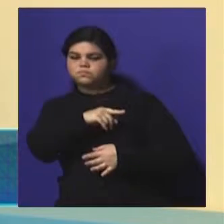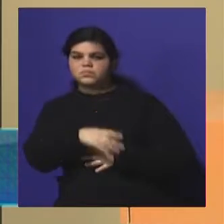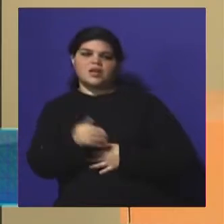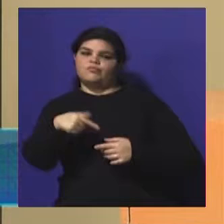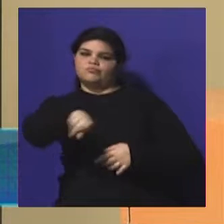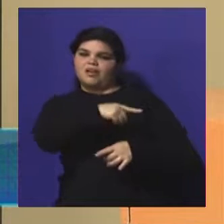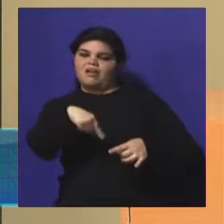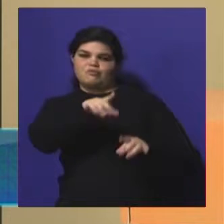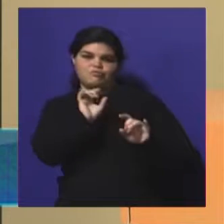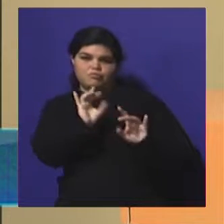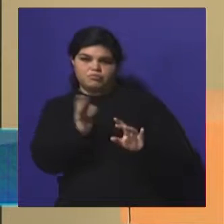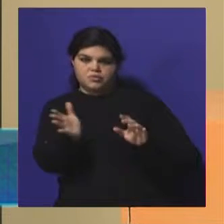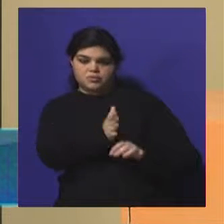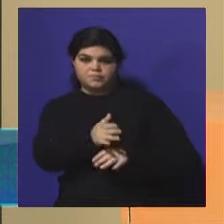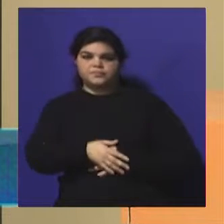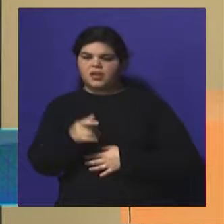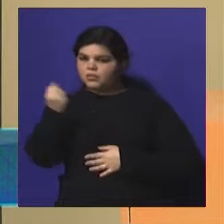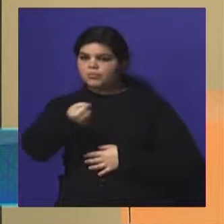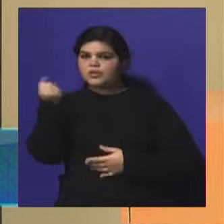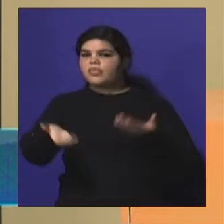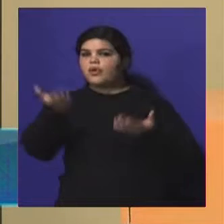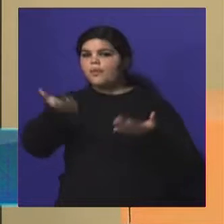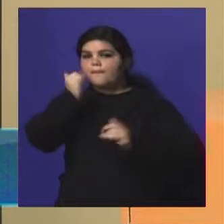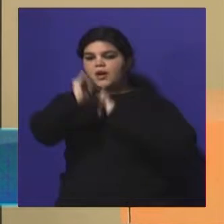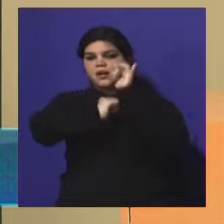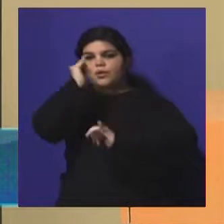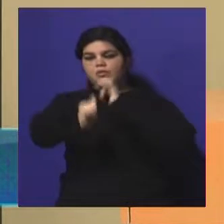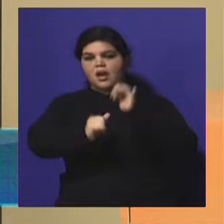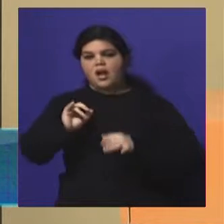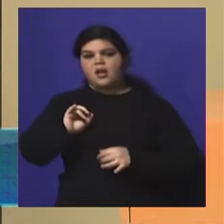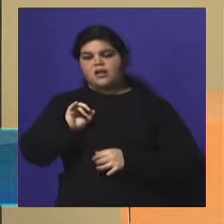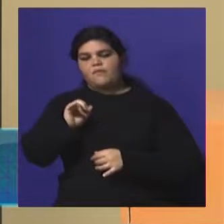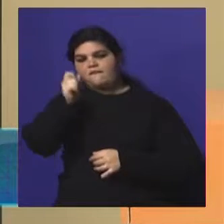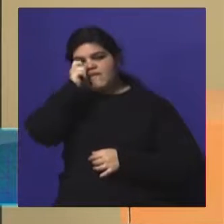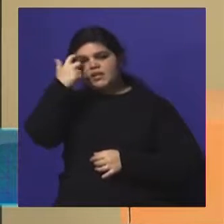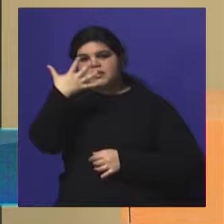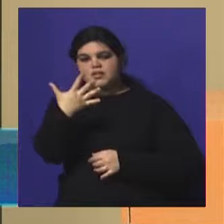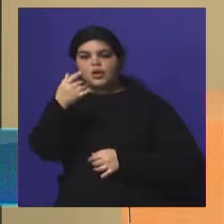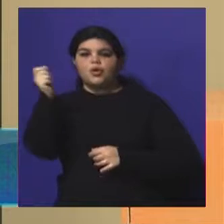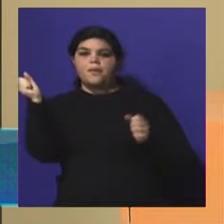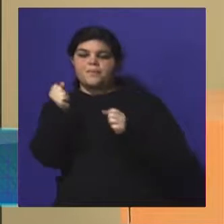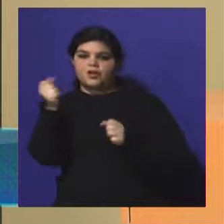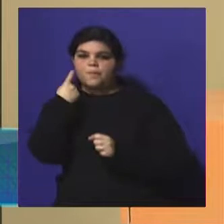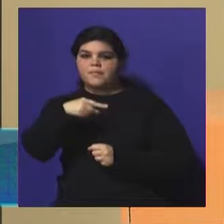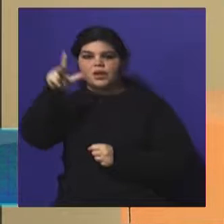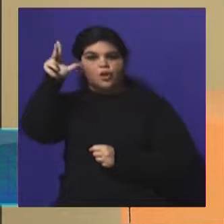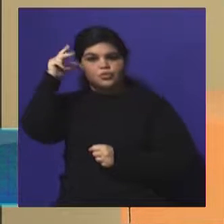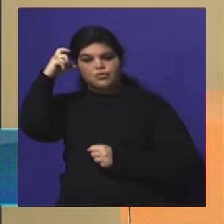esta hago una comparación a ver de lo que fue el Bicentenario el 25 de mayo de 1810, que